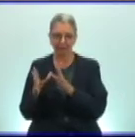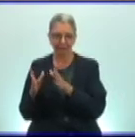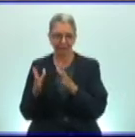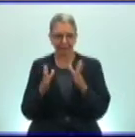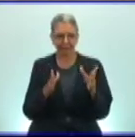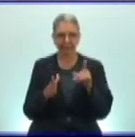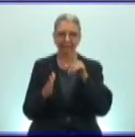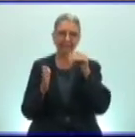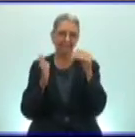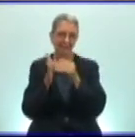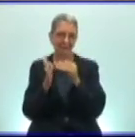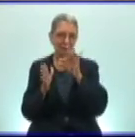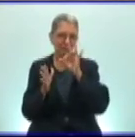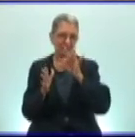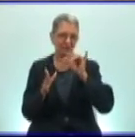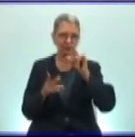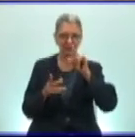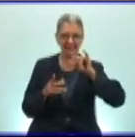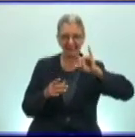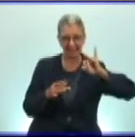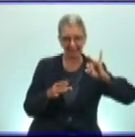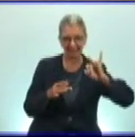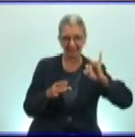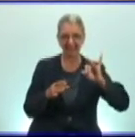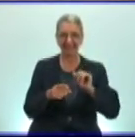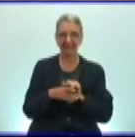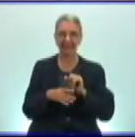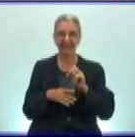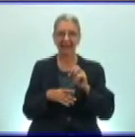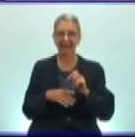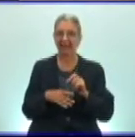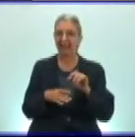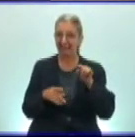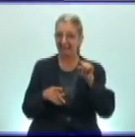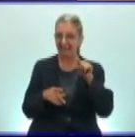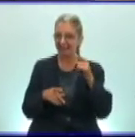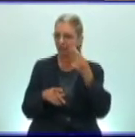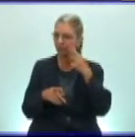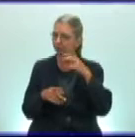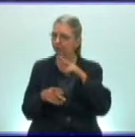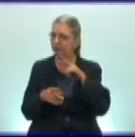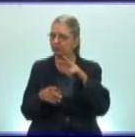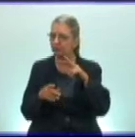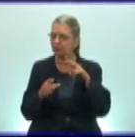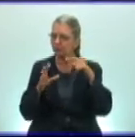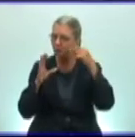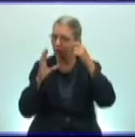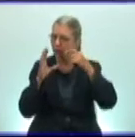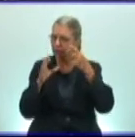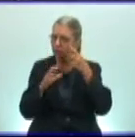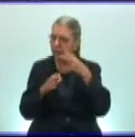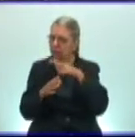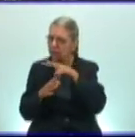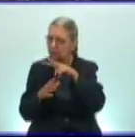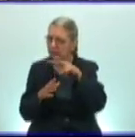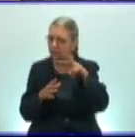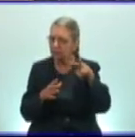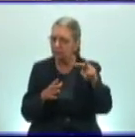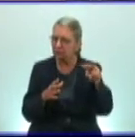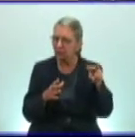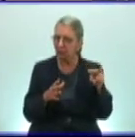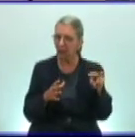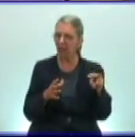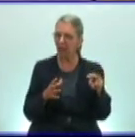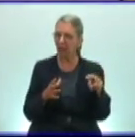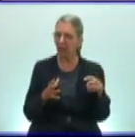1817, cuando un científico llamado Johann Dobbergänger hizo observaciones específicas sobre el peso atómico del estroncio,